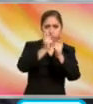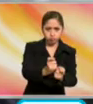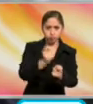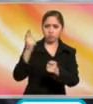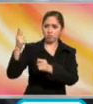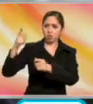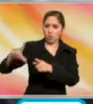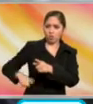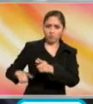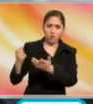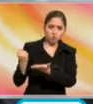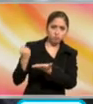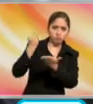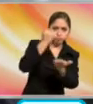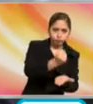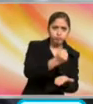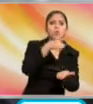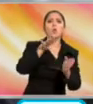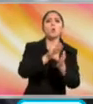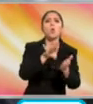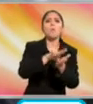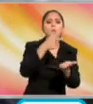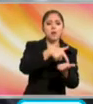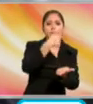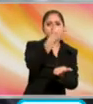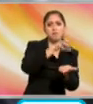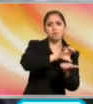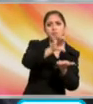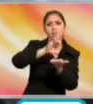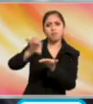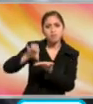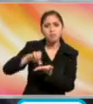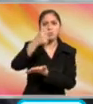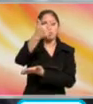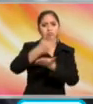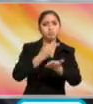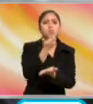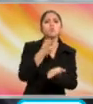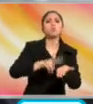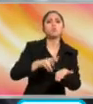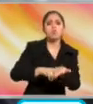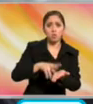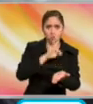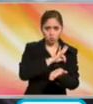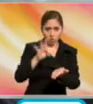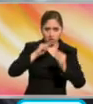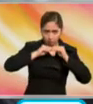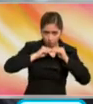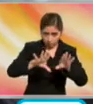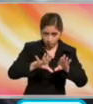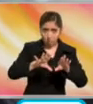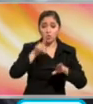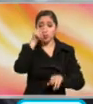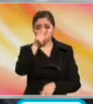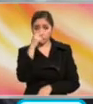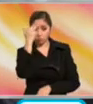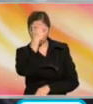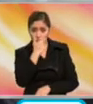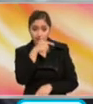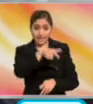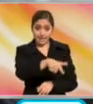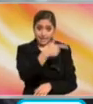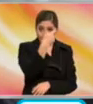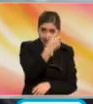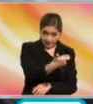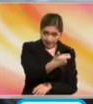públicos y la rendición de cuentas. O sea, no solo que me transparentes, sino que también hagas un buen uso de ese